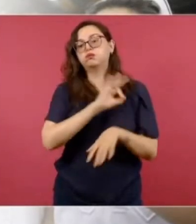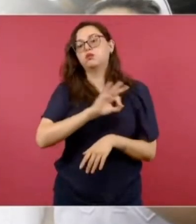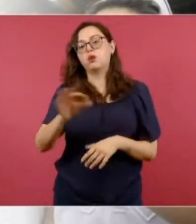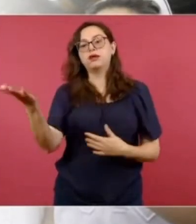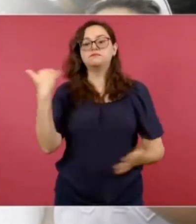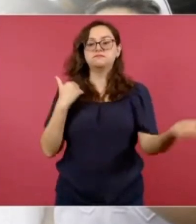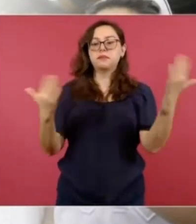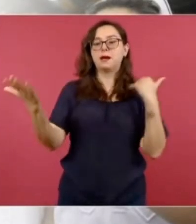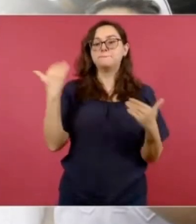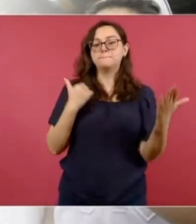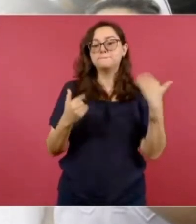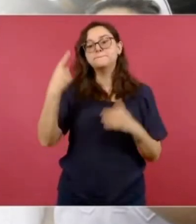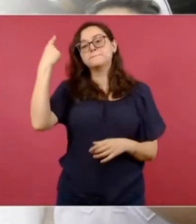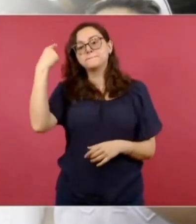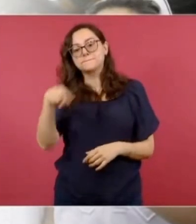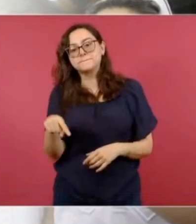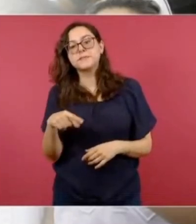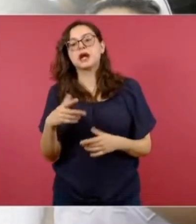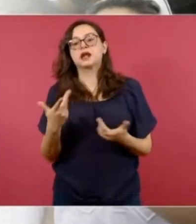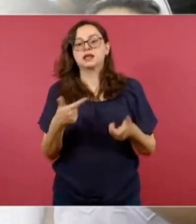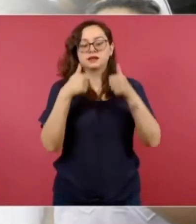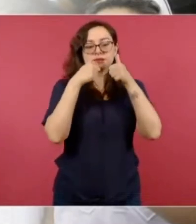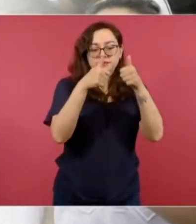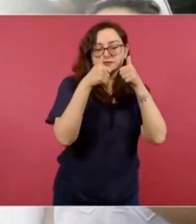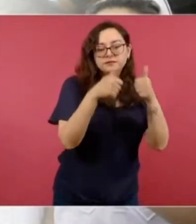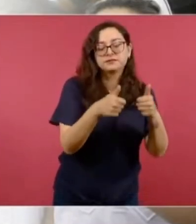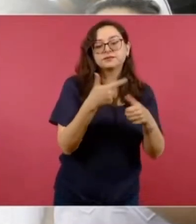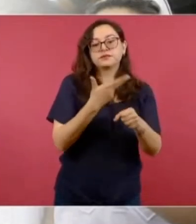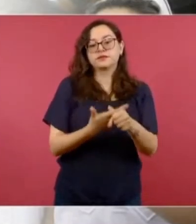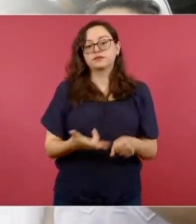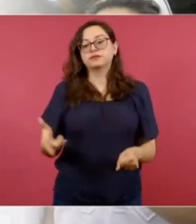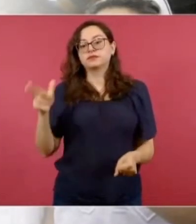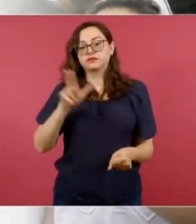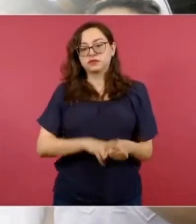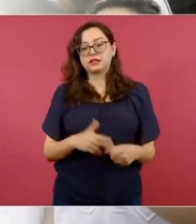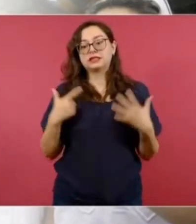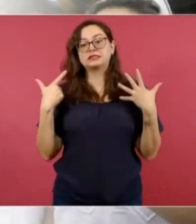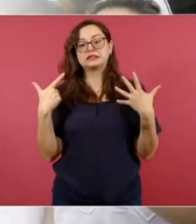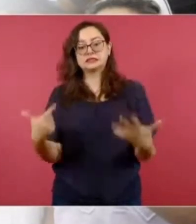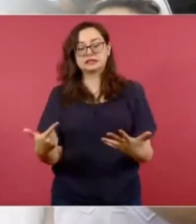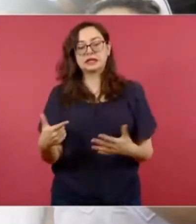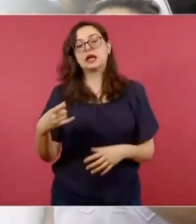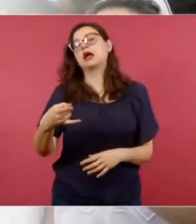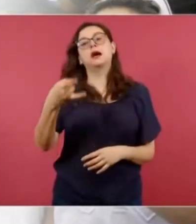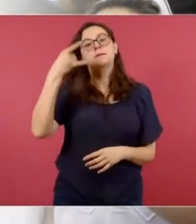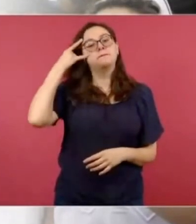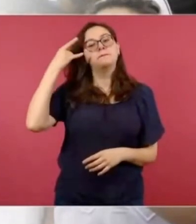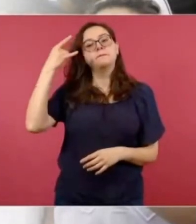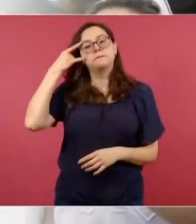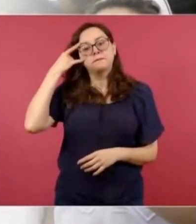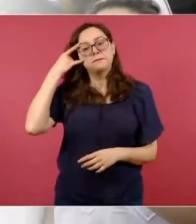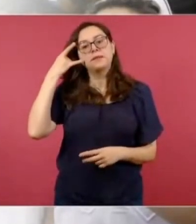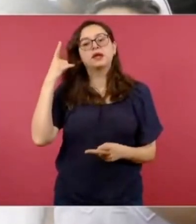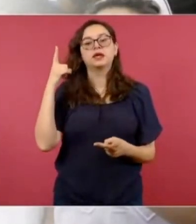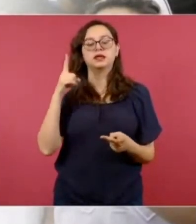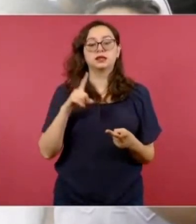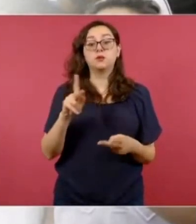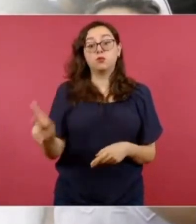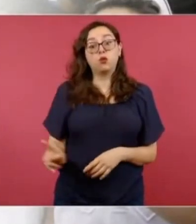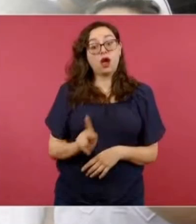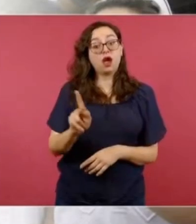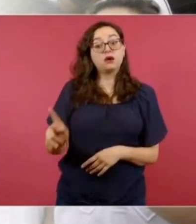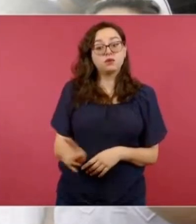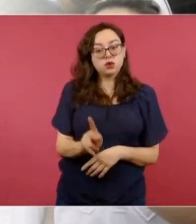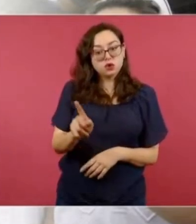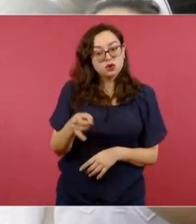y enfermeros especialistas. Son 7 hospitales, los hospitales comunitarios de Espujil, allá en Campeche, en Macapalapa